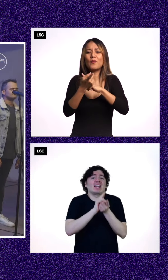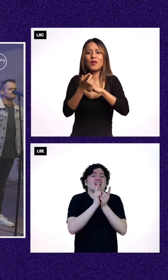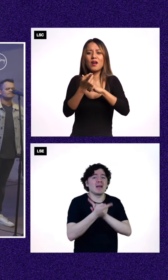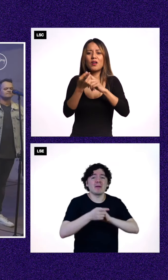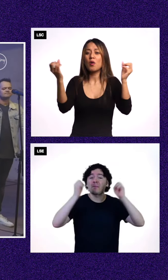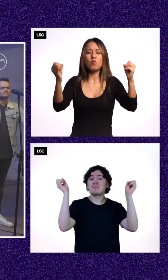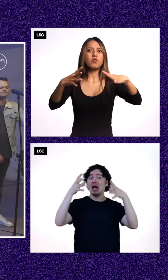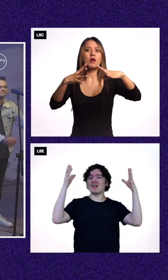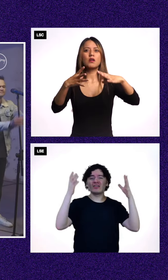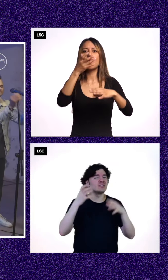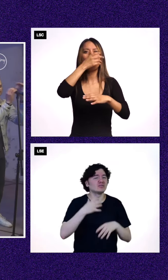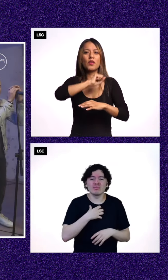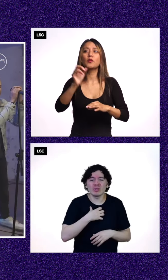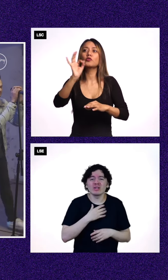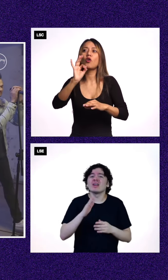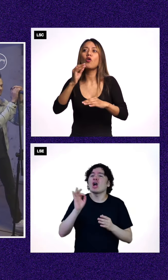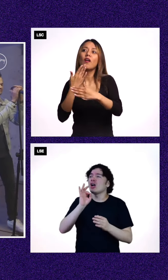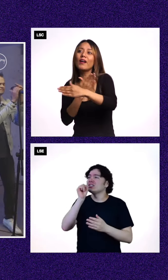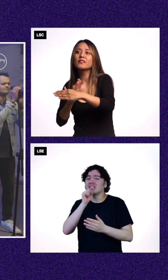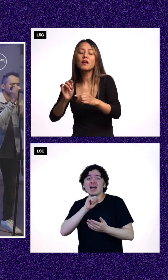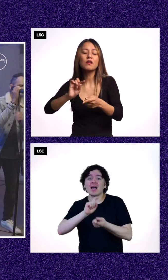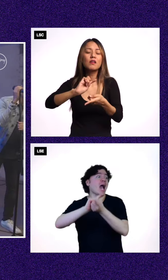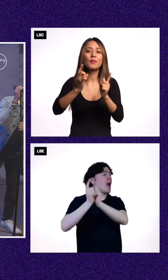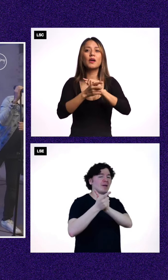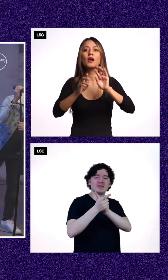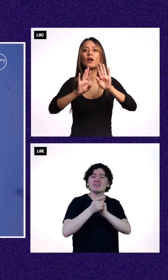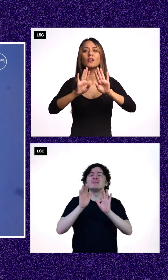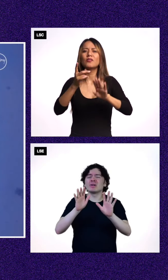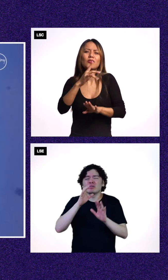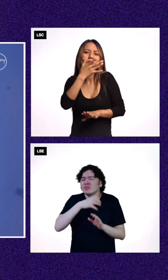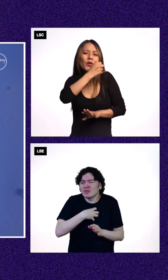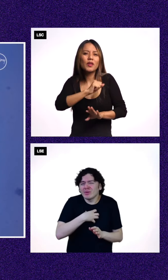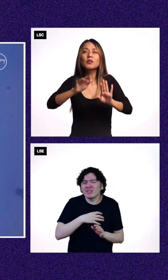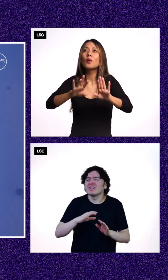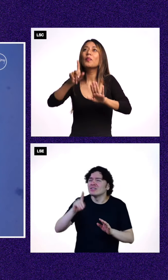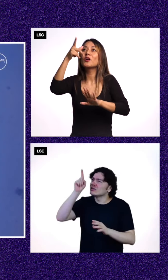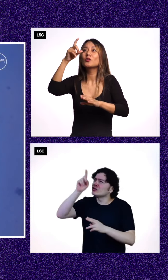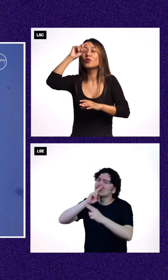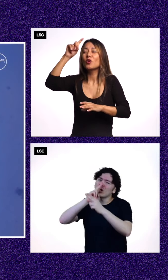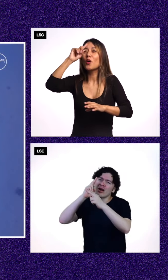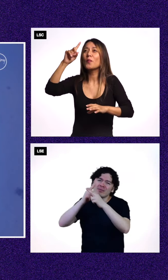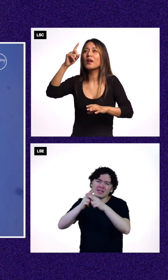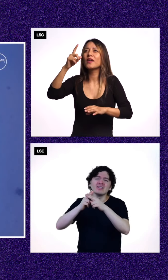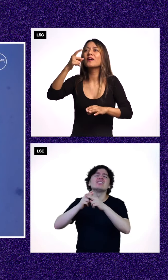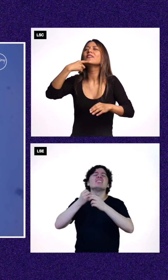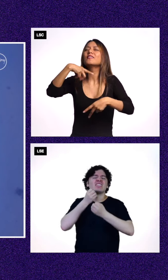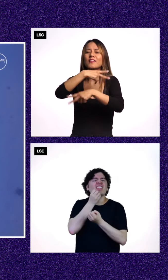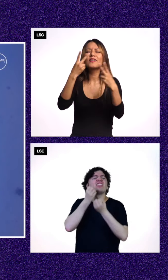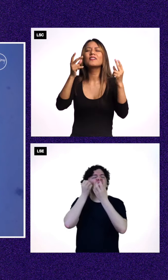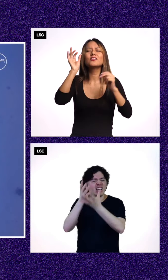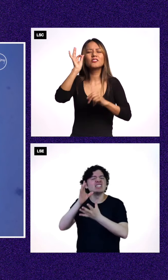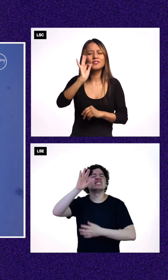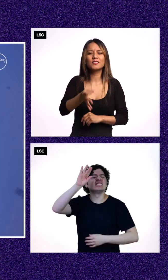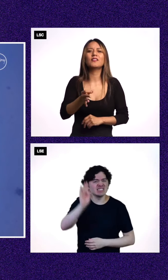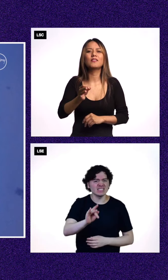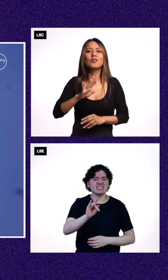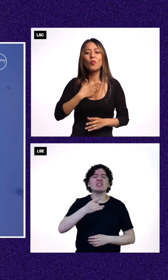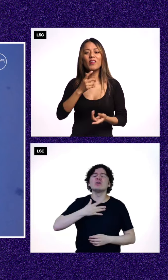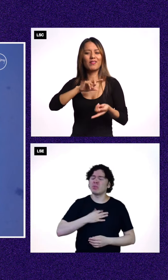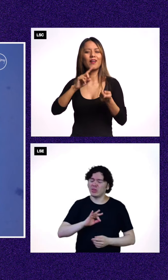Una canción no puede cambiar eso. Pero tu nombre, Señor, la declaración de tu nombre en alabanza, eso puede